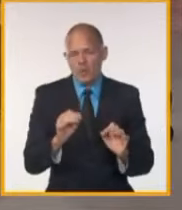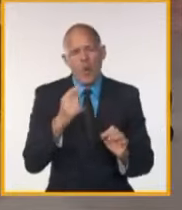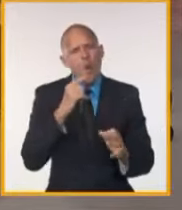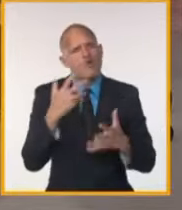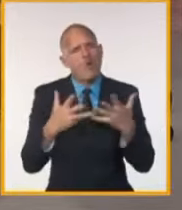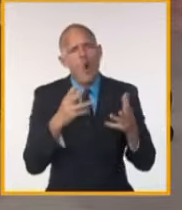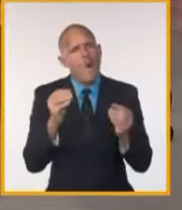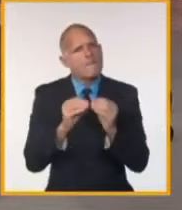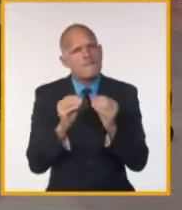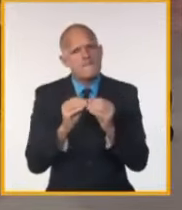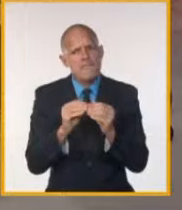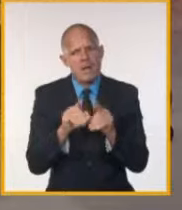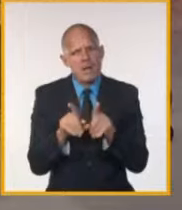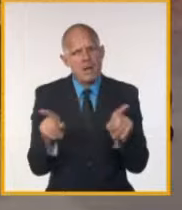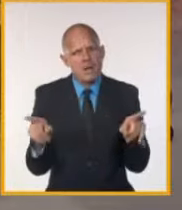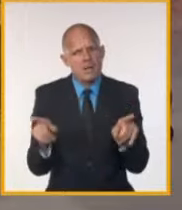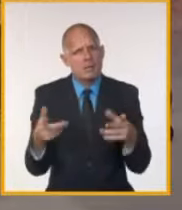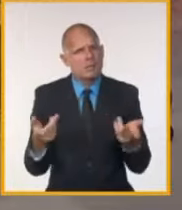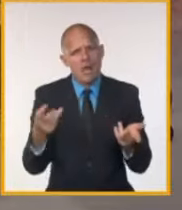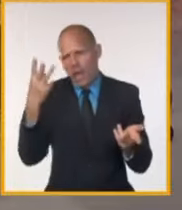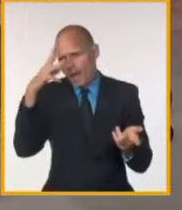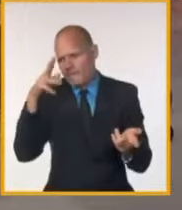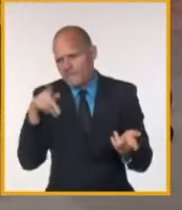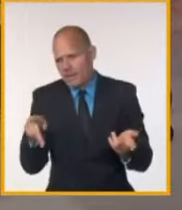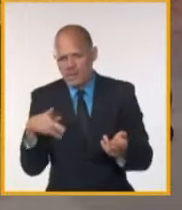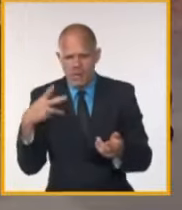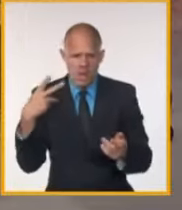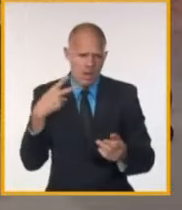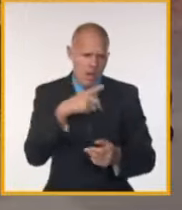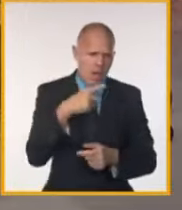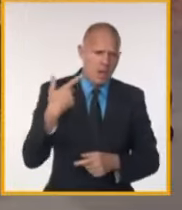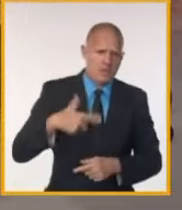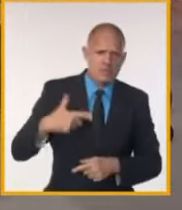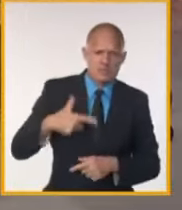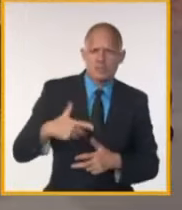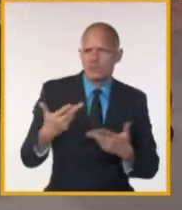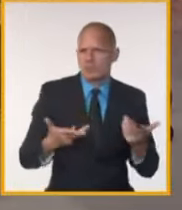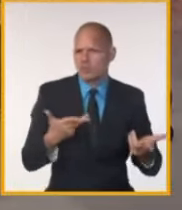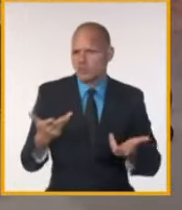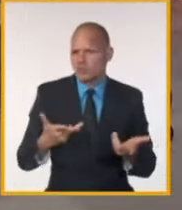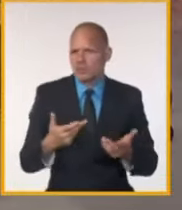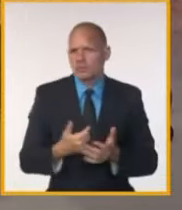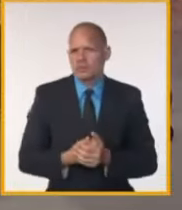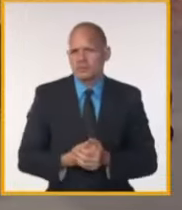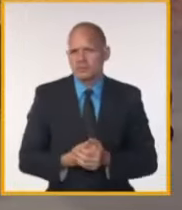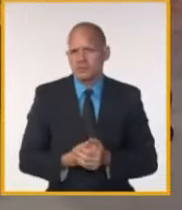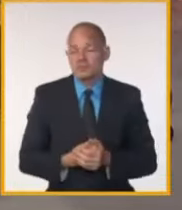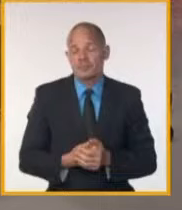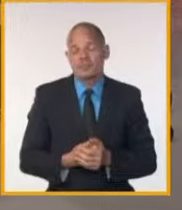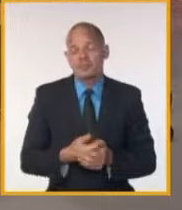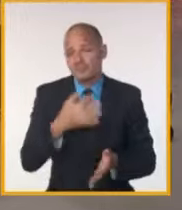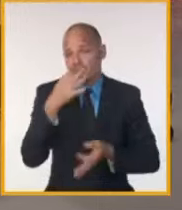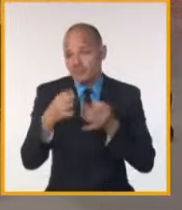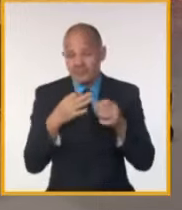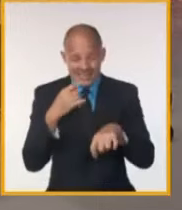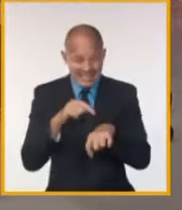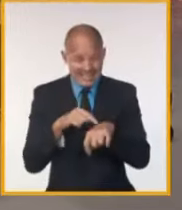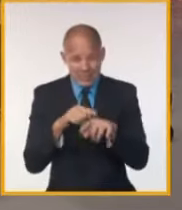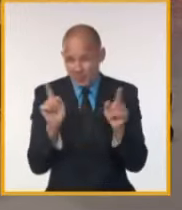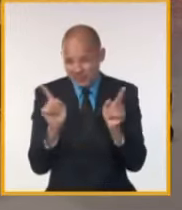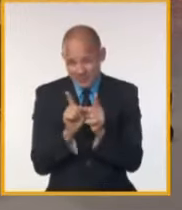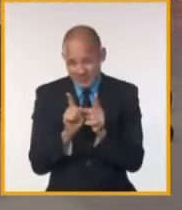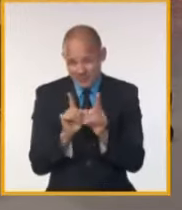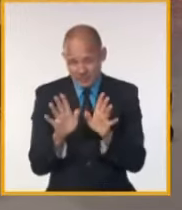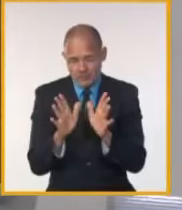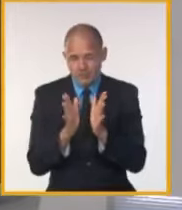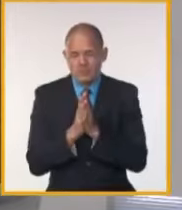y qué impacto siguen teniendo las políticas neoliberales de mi ley en Argentina bueno rapidito creo que no andamos con mucho tiempo